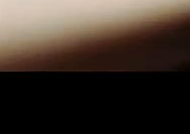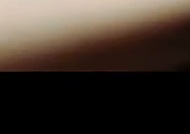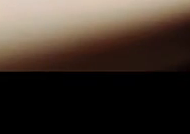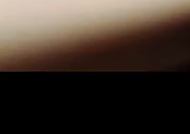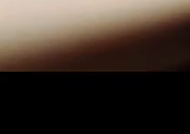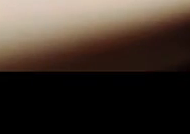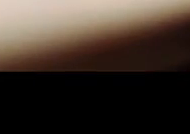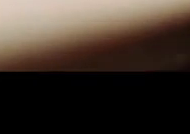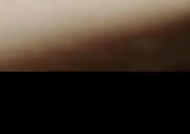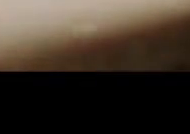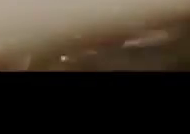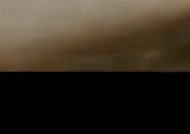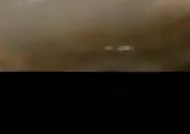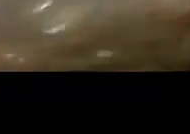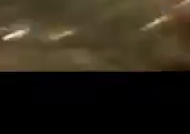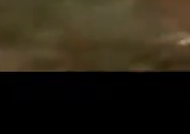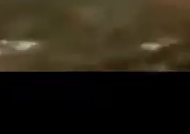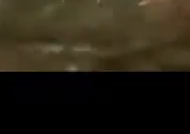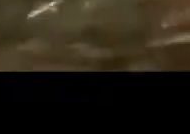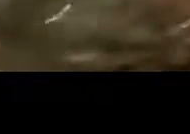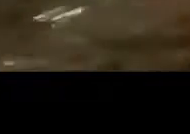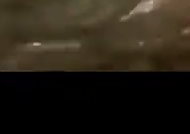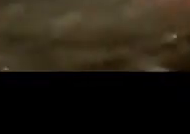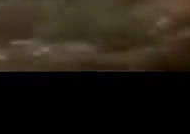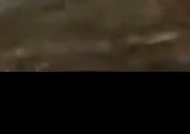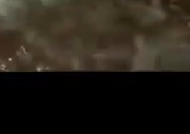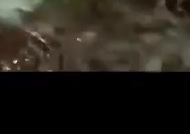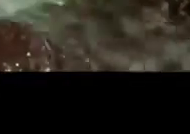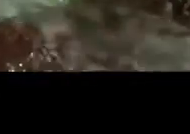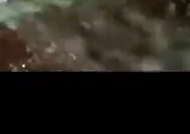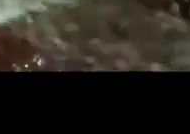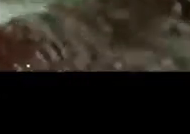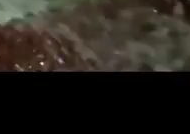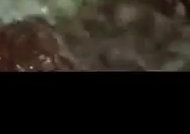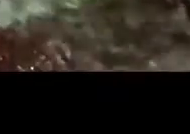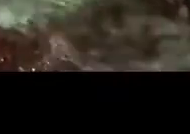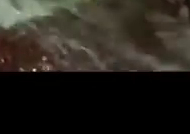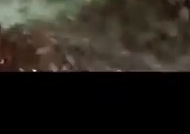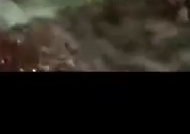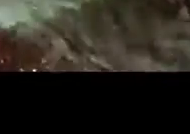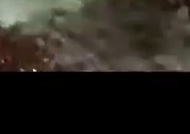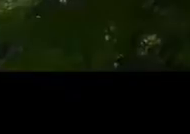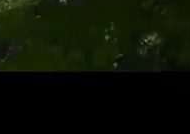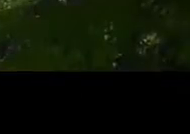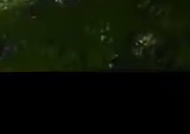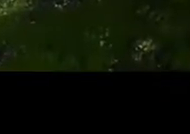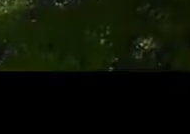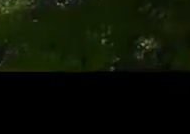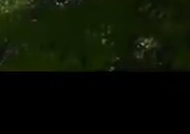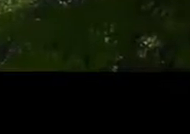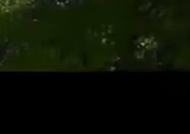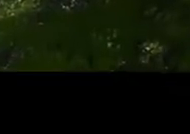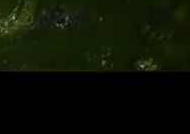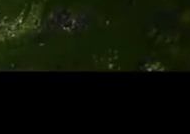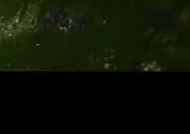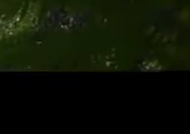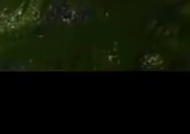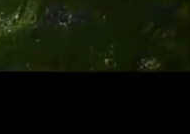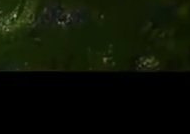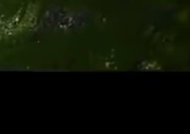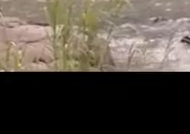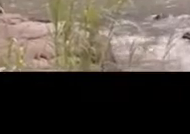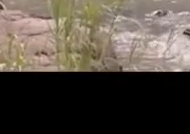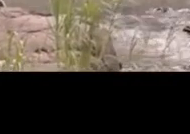la malgastemos. Cuidemos nuestras fuentes hídricas. El cuidado del medio ambiente es responsabilidad